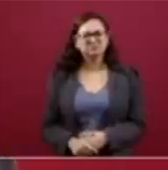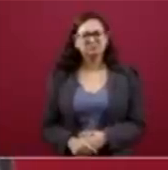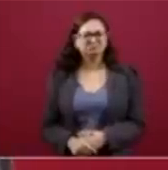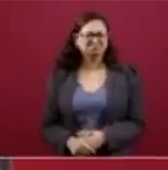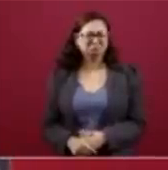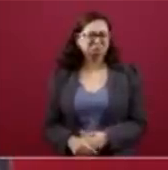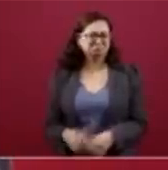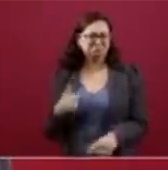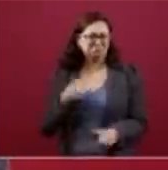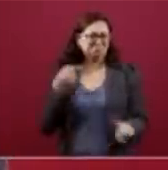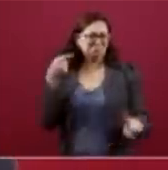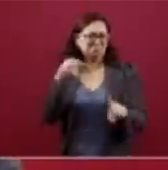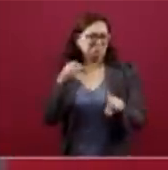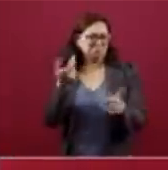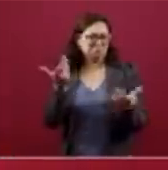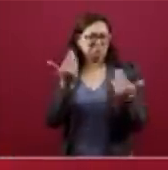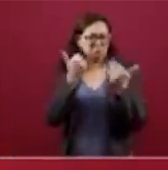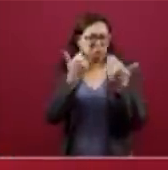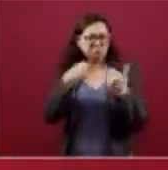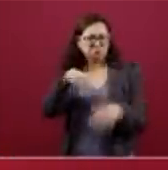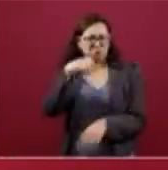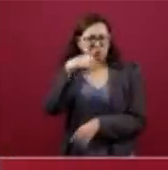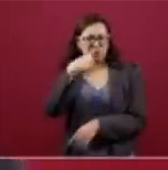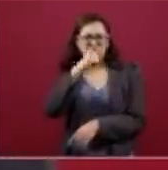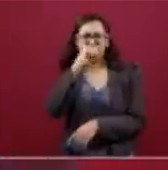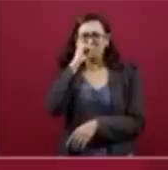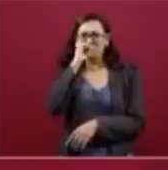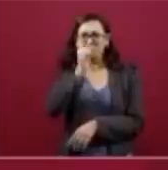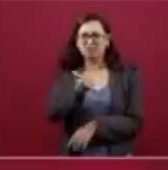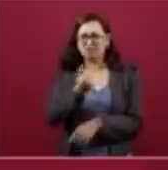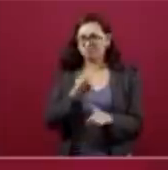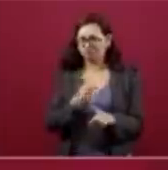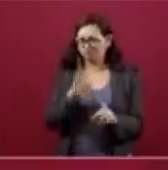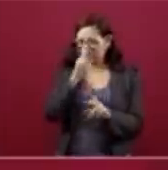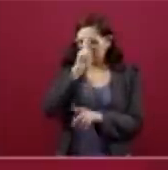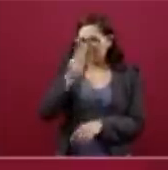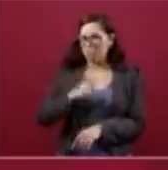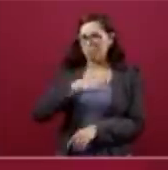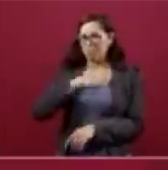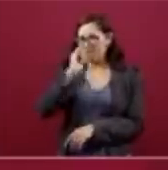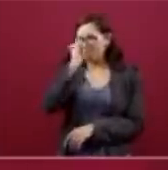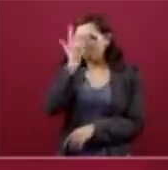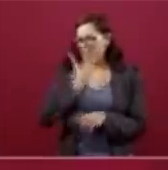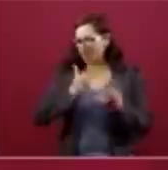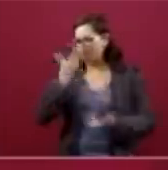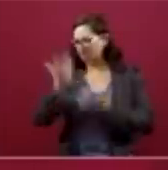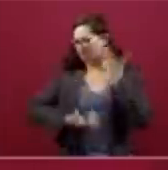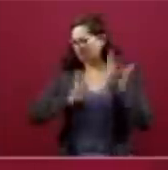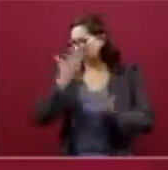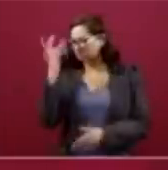Nada. Además, me desacredito, me